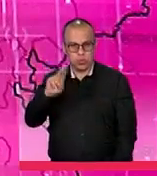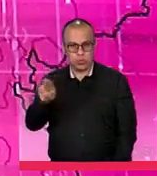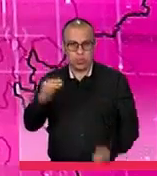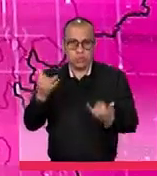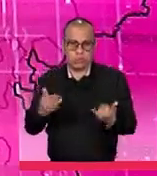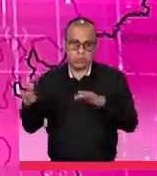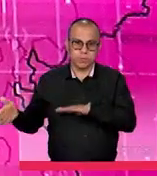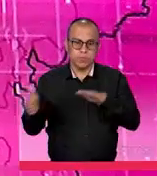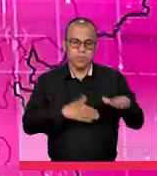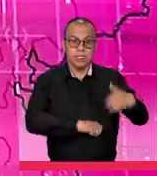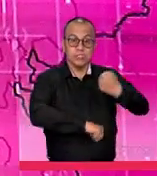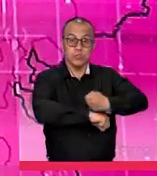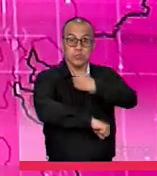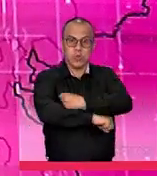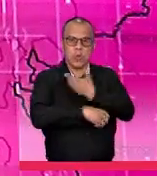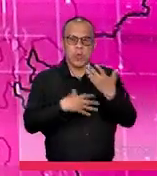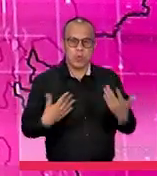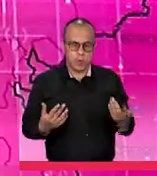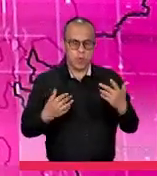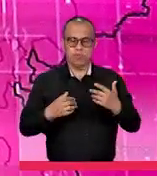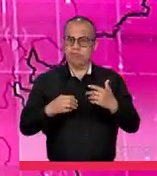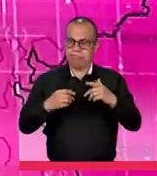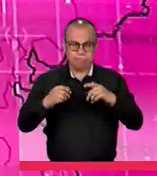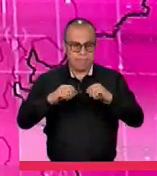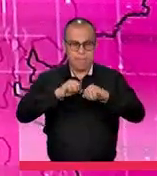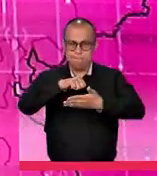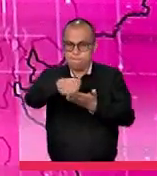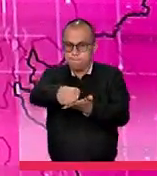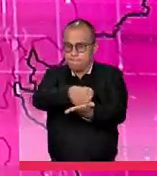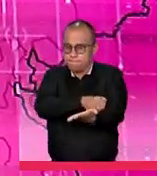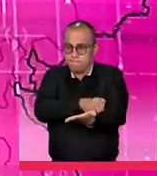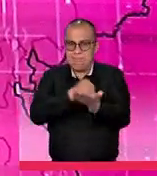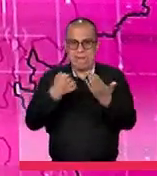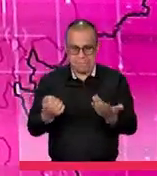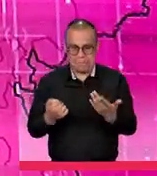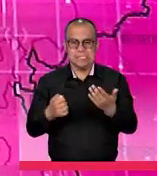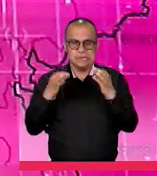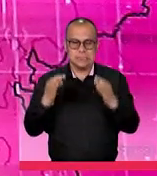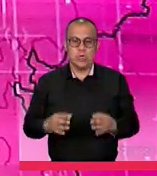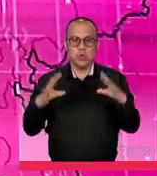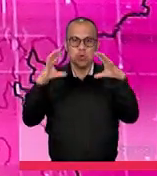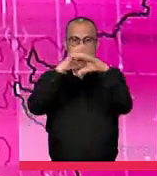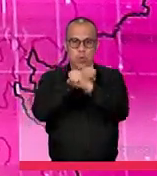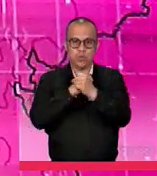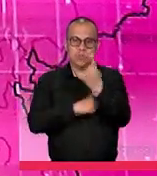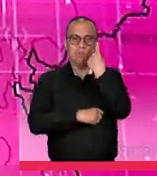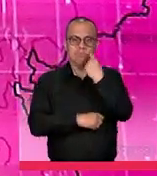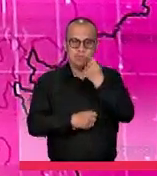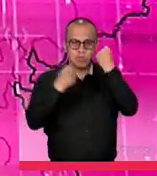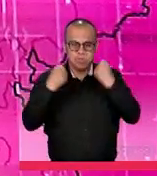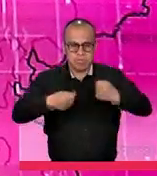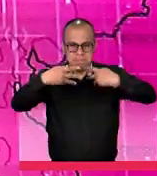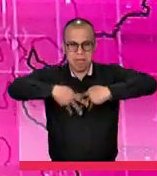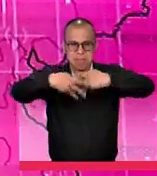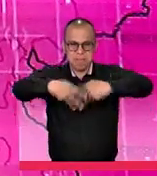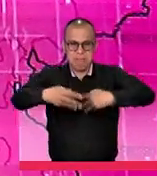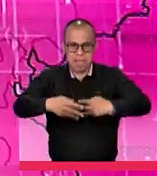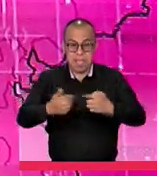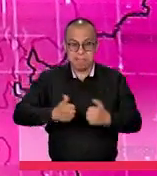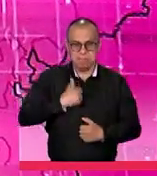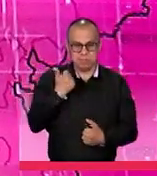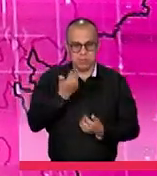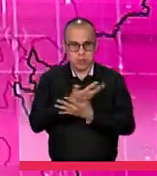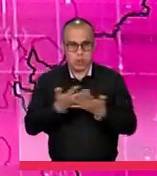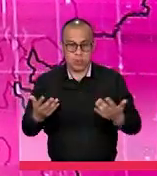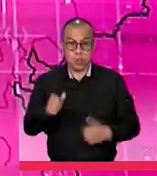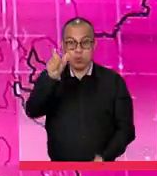Y la localidad de Suba amaneció bajo un panorama desolador tras haber vivido una intensa noche de jornadas de protestas y vandalismo.